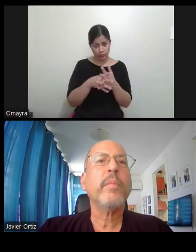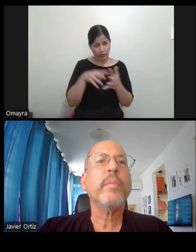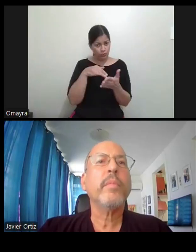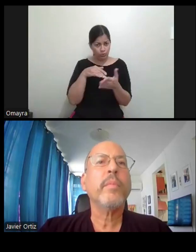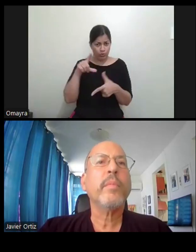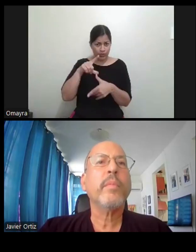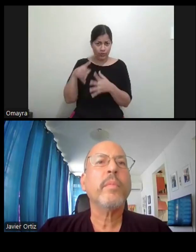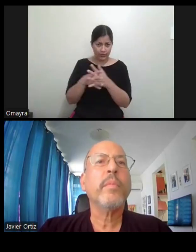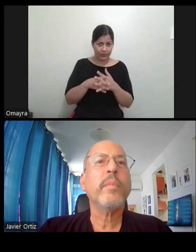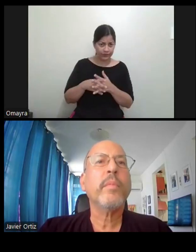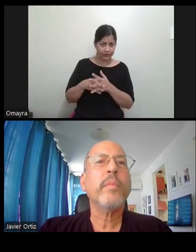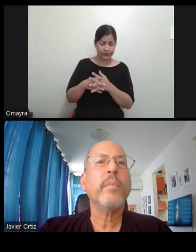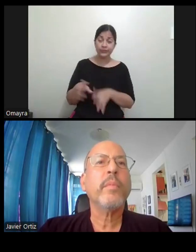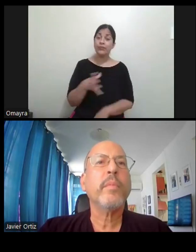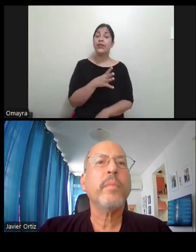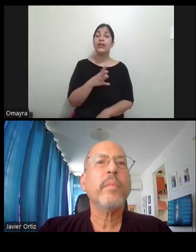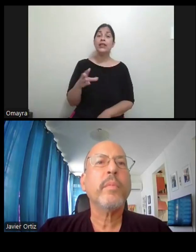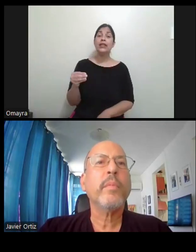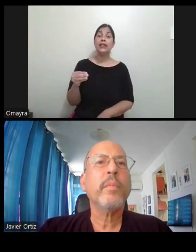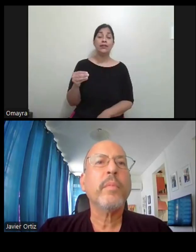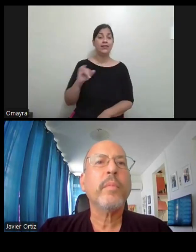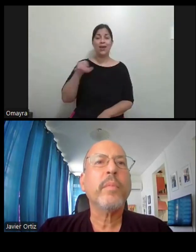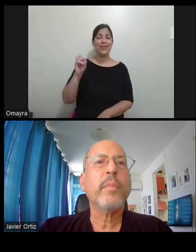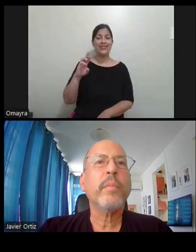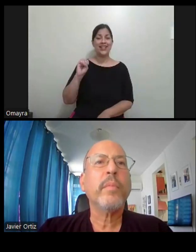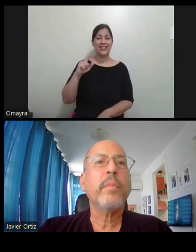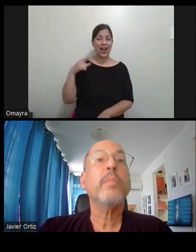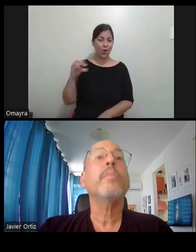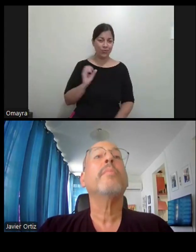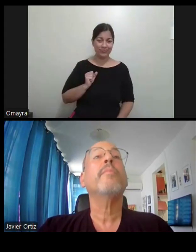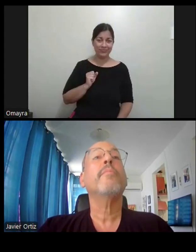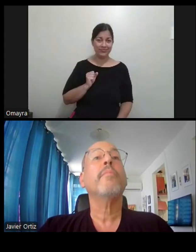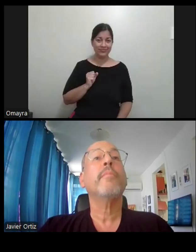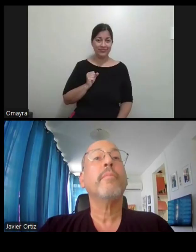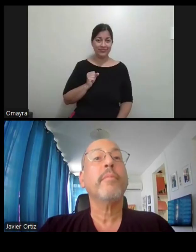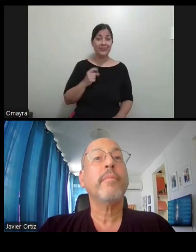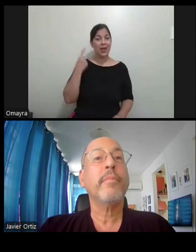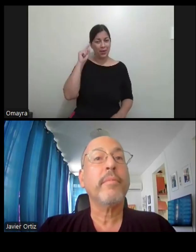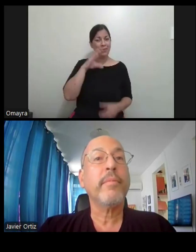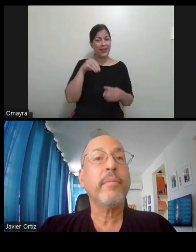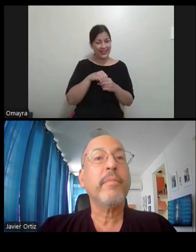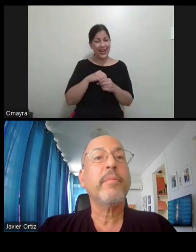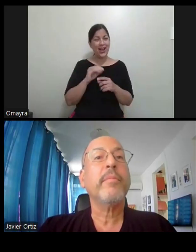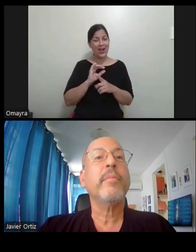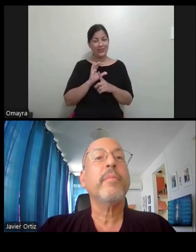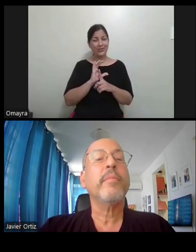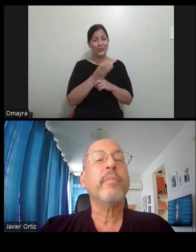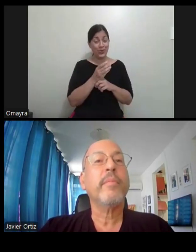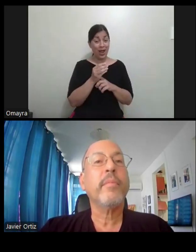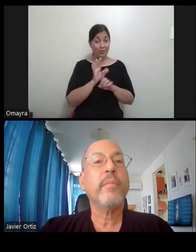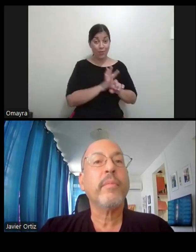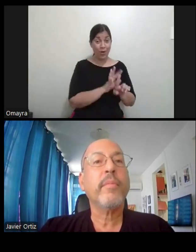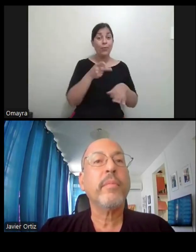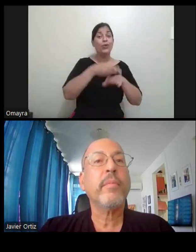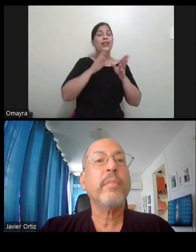latinoamericanos, y Javier Santiago. Porque aparte de la cultura popular puertorriqueña, además